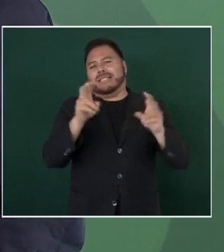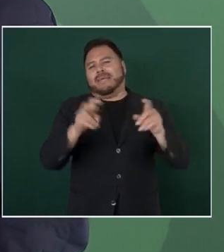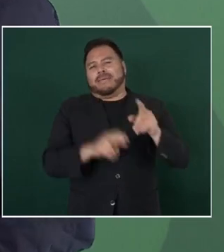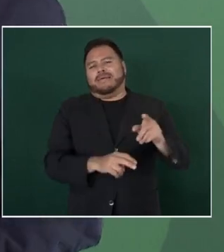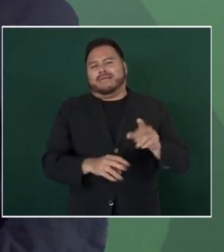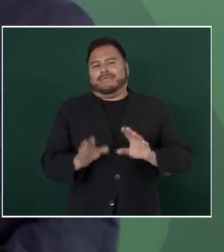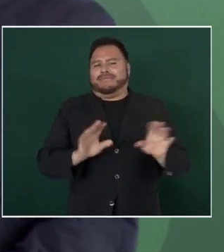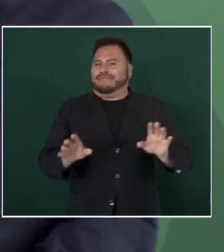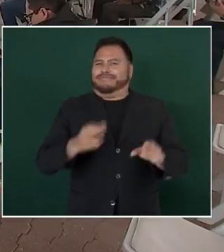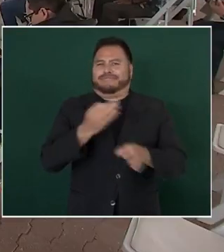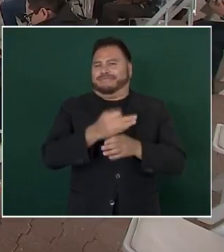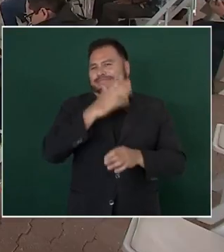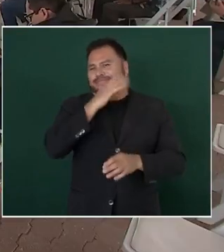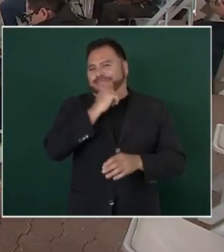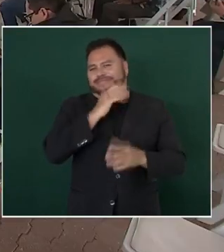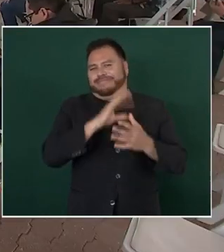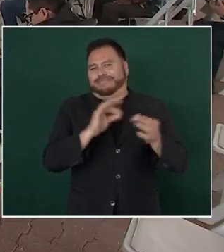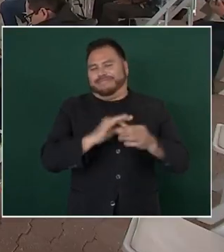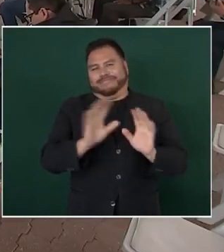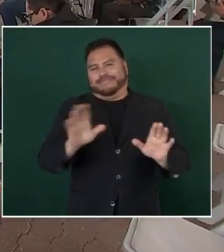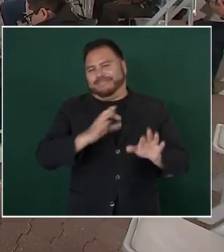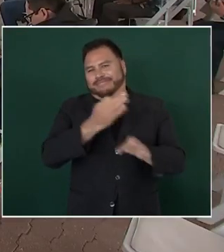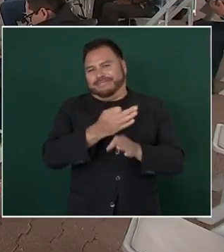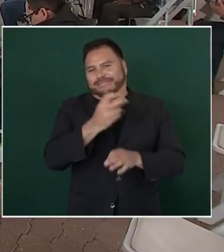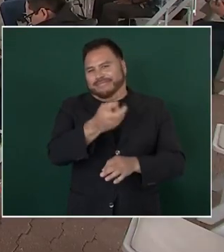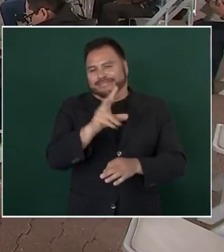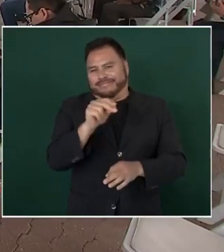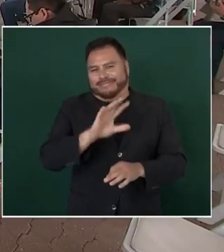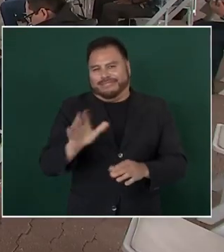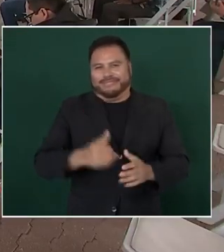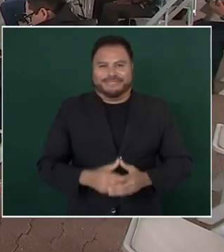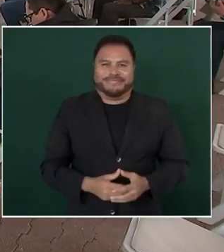está vedado ahorita. O sea,